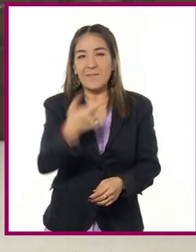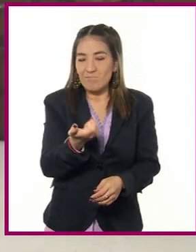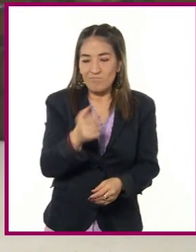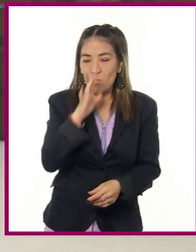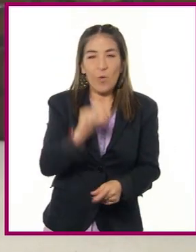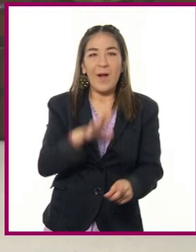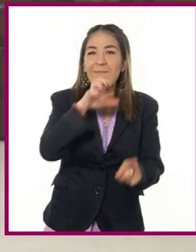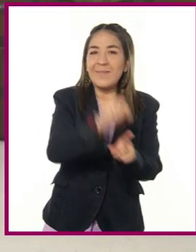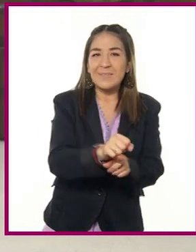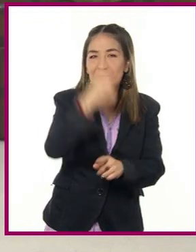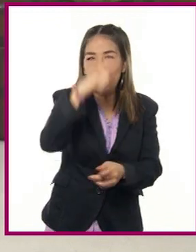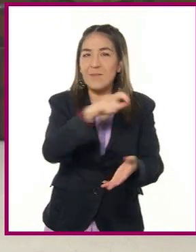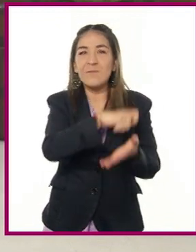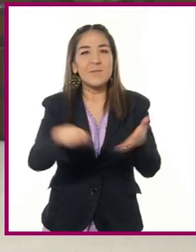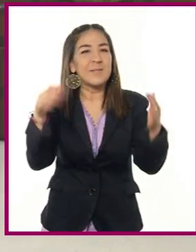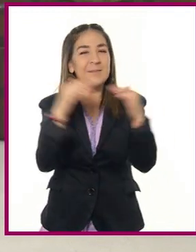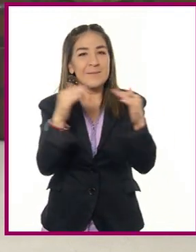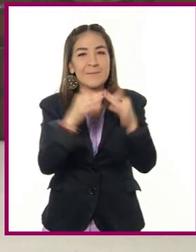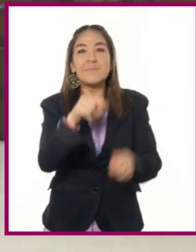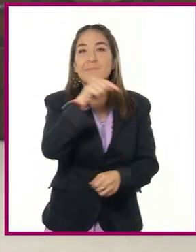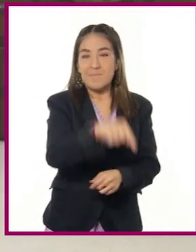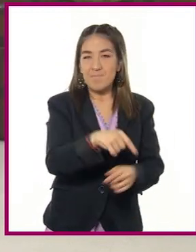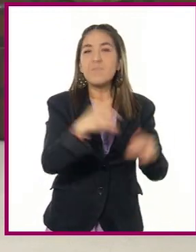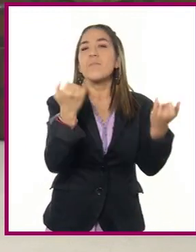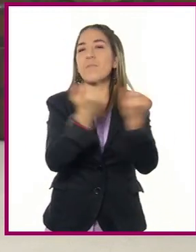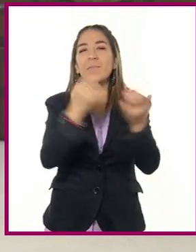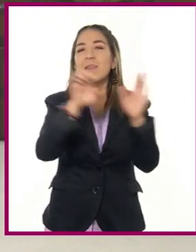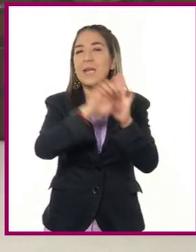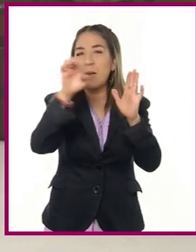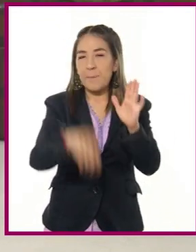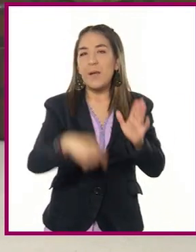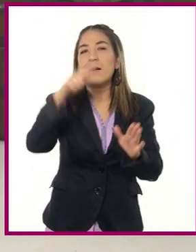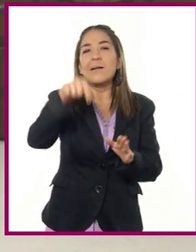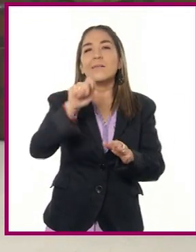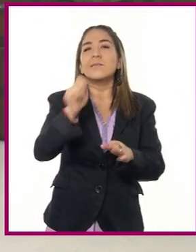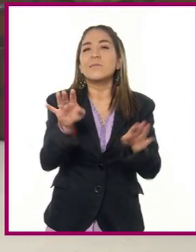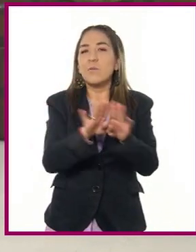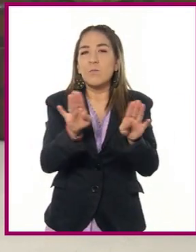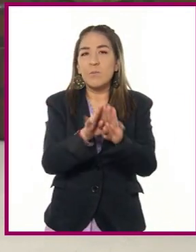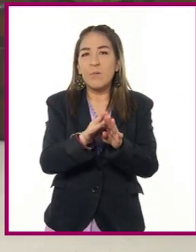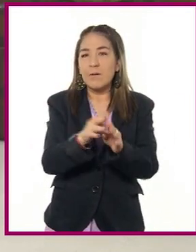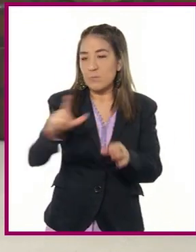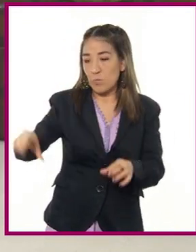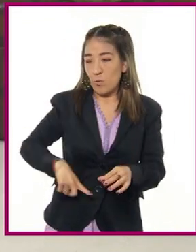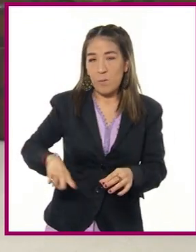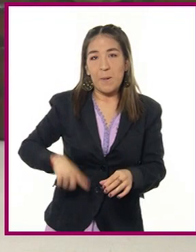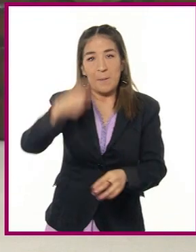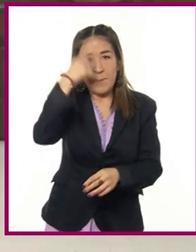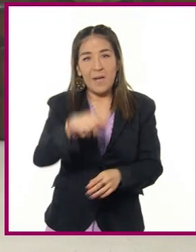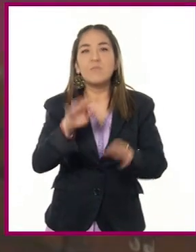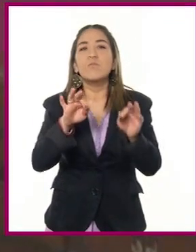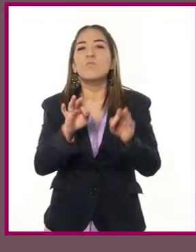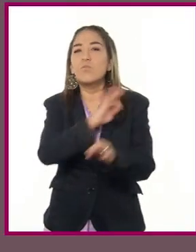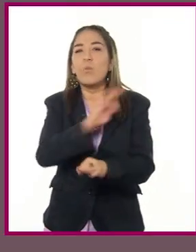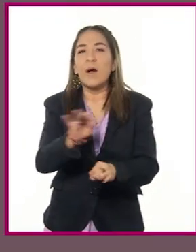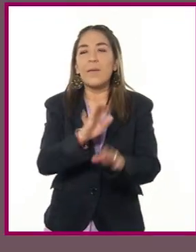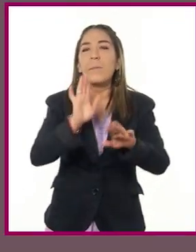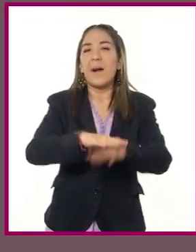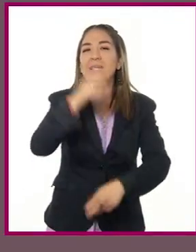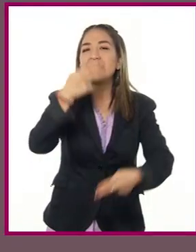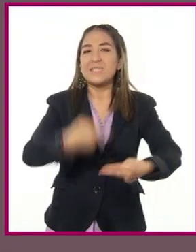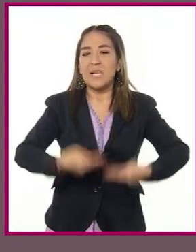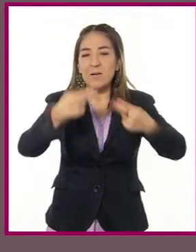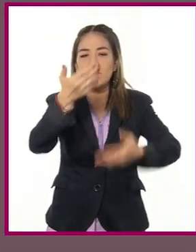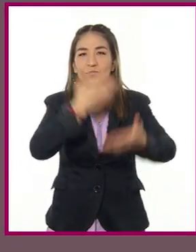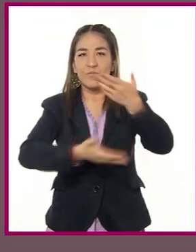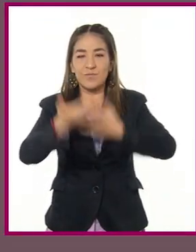vivienda que alquilaban. Este es un ejemplo de cómo se empleó el Estado para crear nuevos mercados.